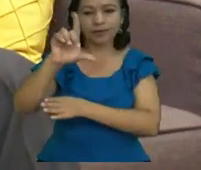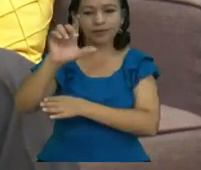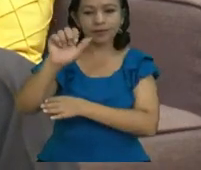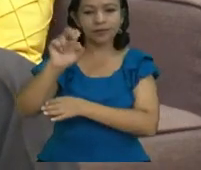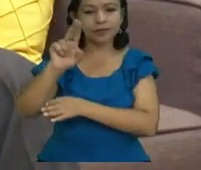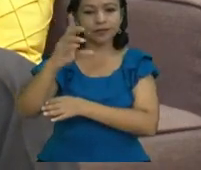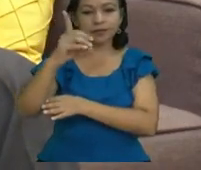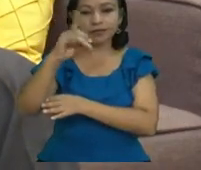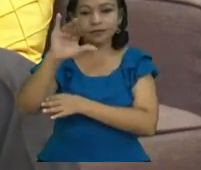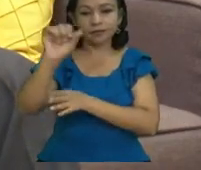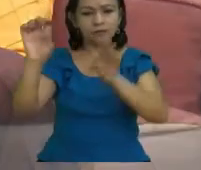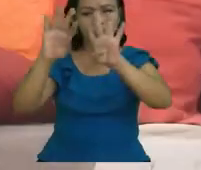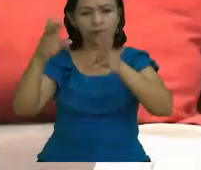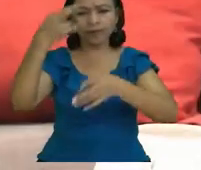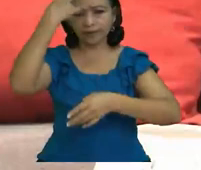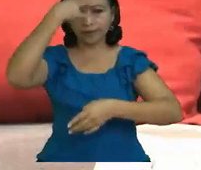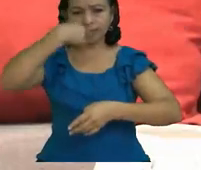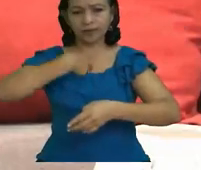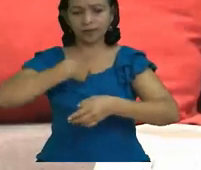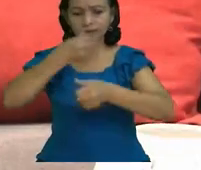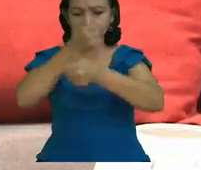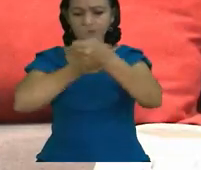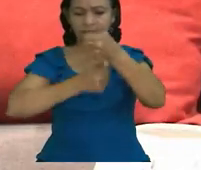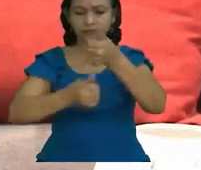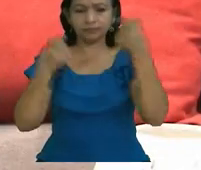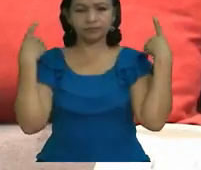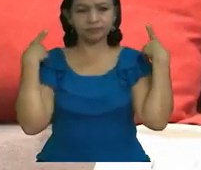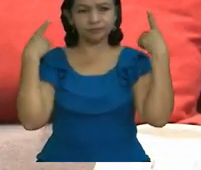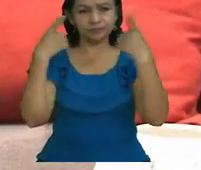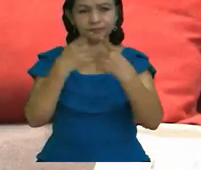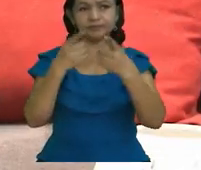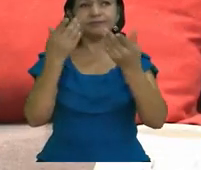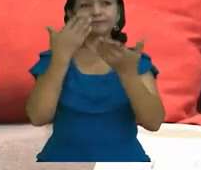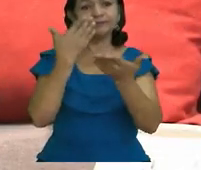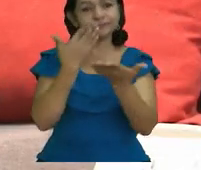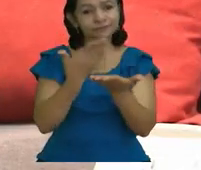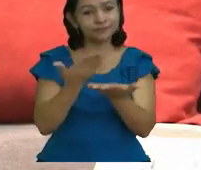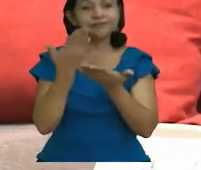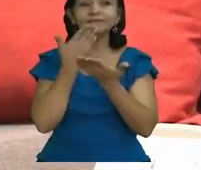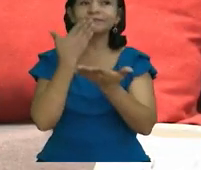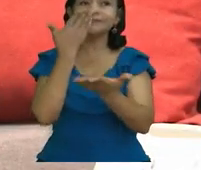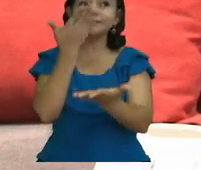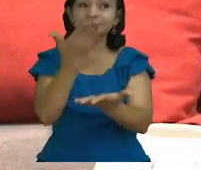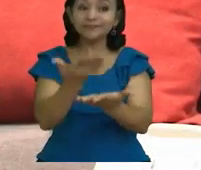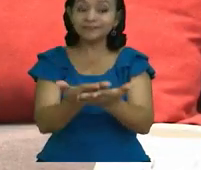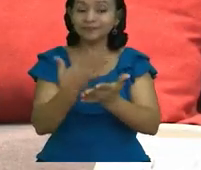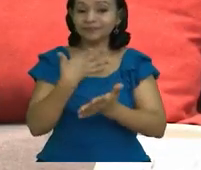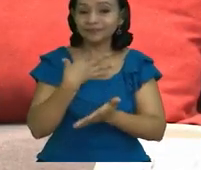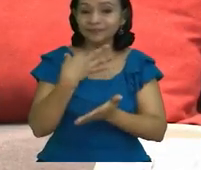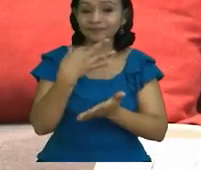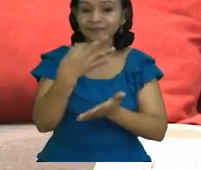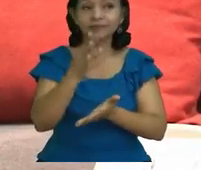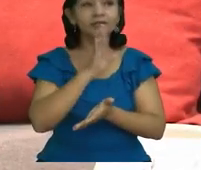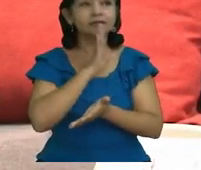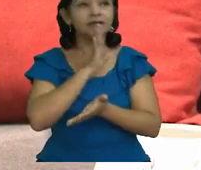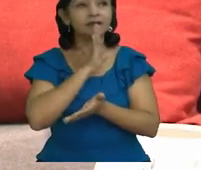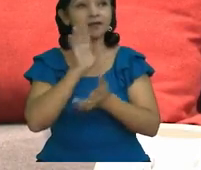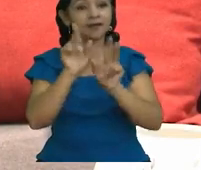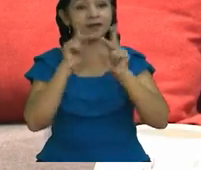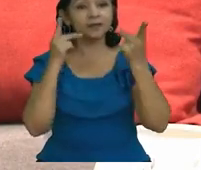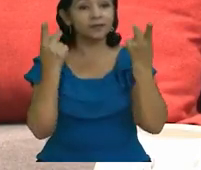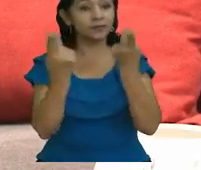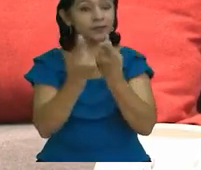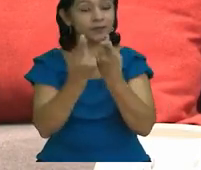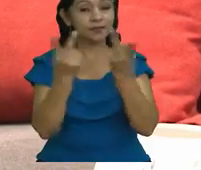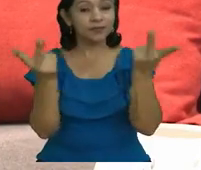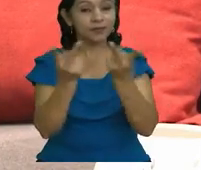esta importante entidad. Bienvenida, compañera, muchas gracias por acompañarnos. Gracias a ustedes por la oportunidad de dirigirnos al pueblo de Nicaragua, las